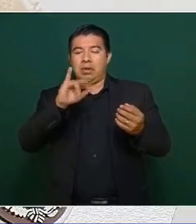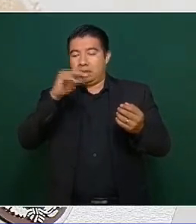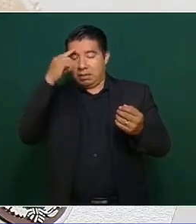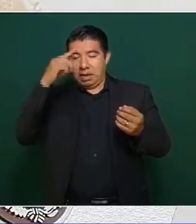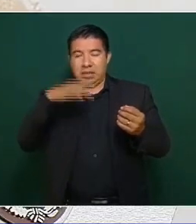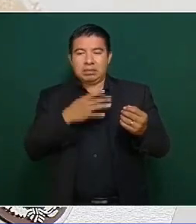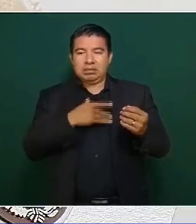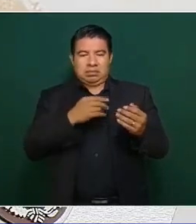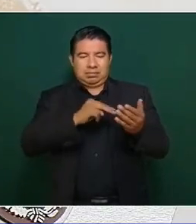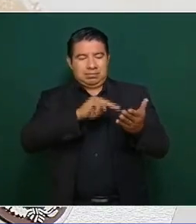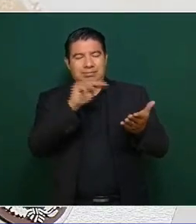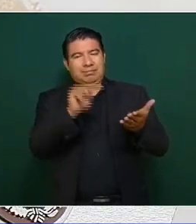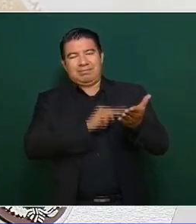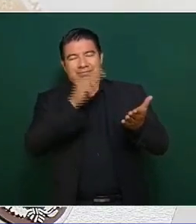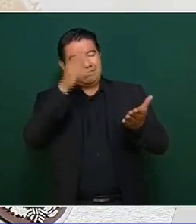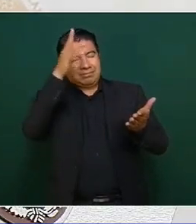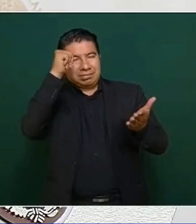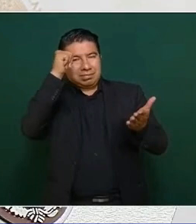a firmar.